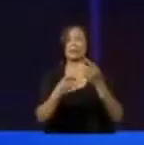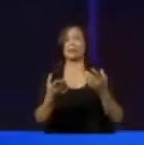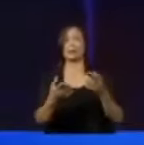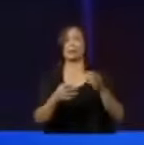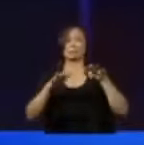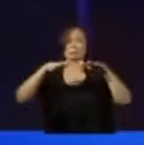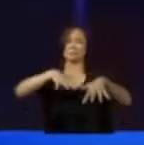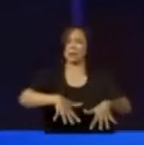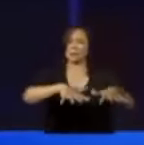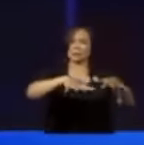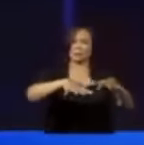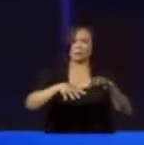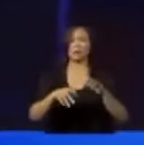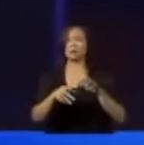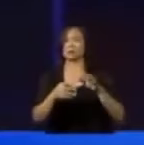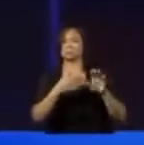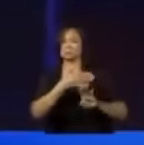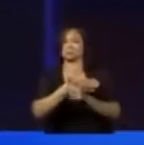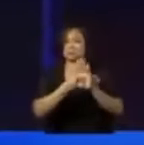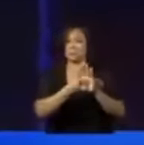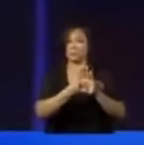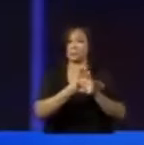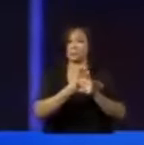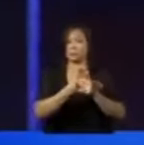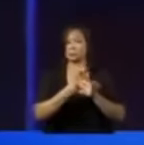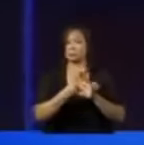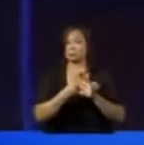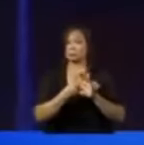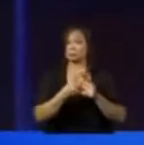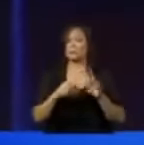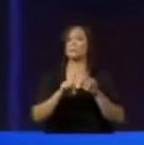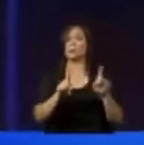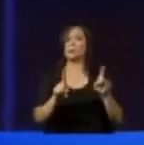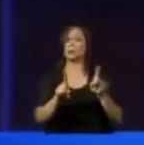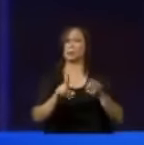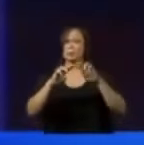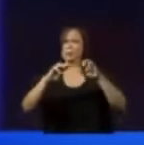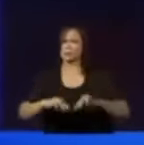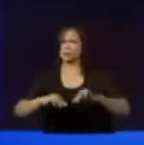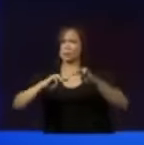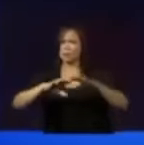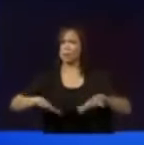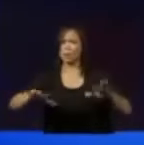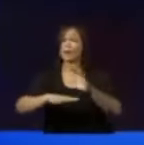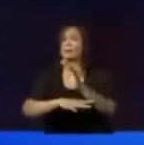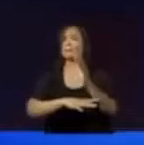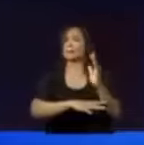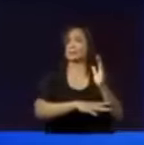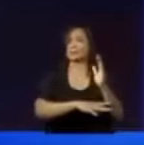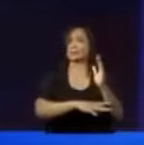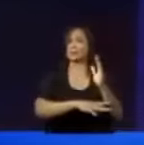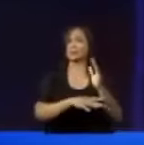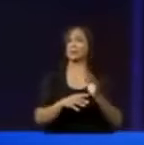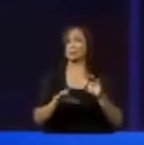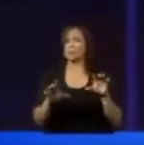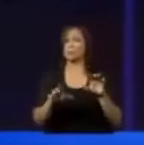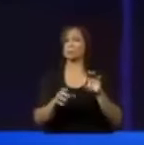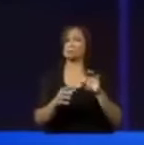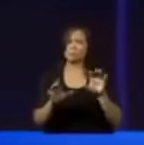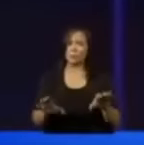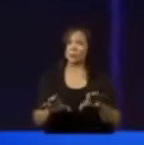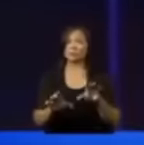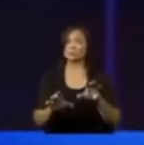territorio marítimo dominicano, sea protegido. Pero en el caso del Ministerio del Medio Ambiente, y lo vamos a hacer para